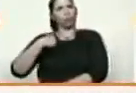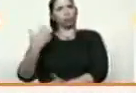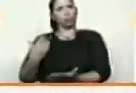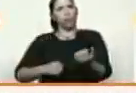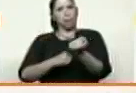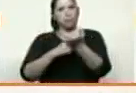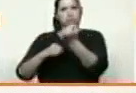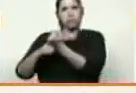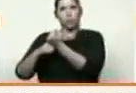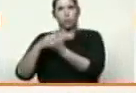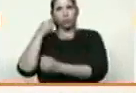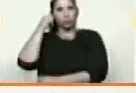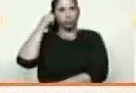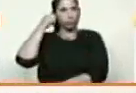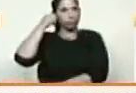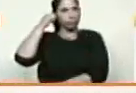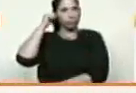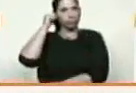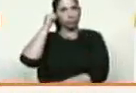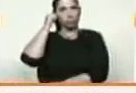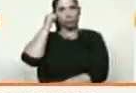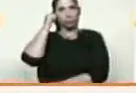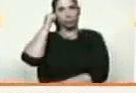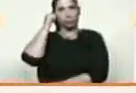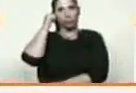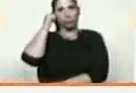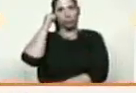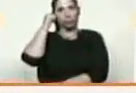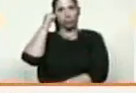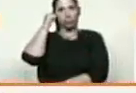Bueno, no sé dónde anda, no sé qué pasó.